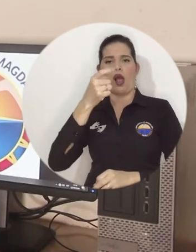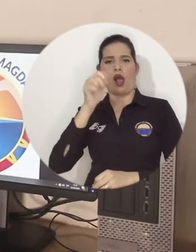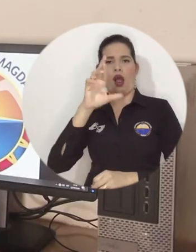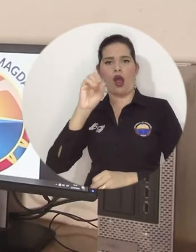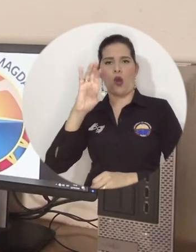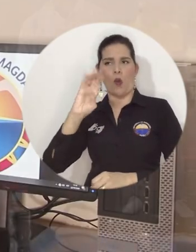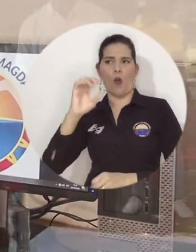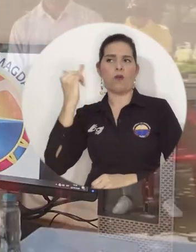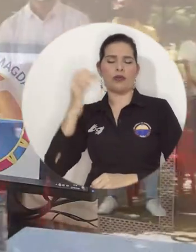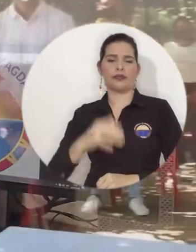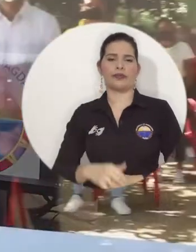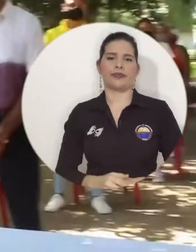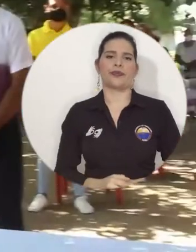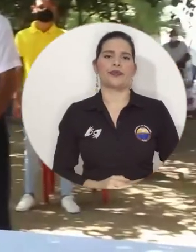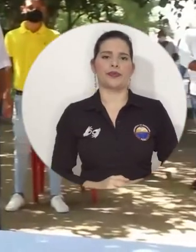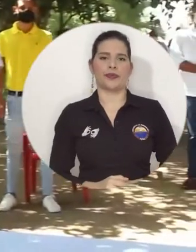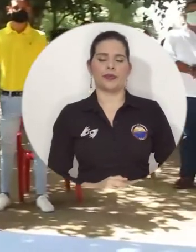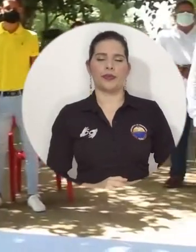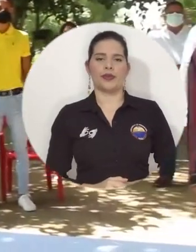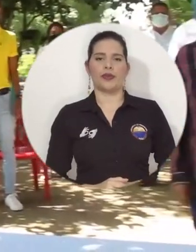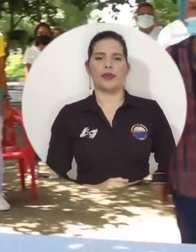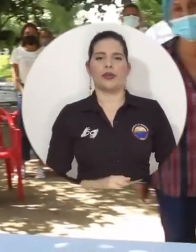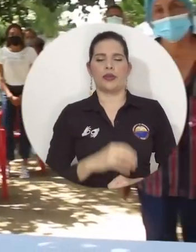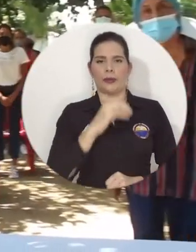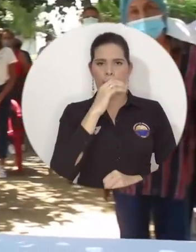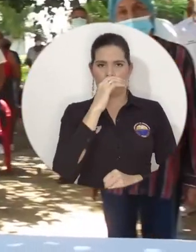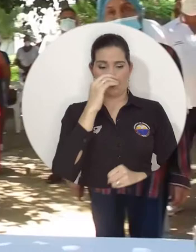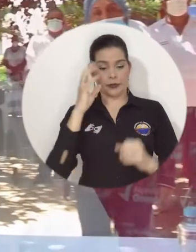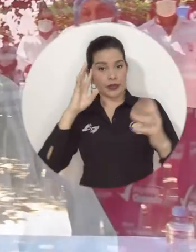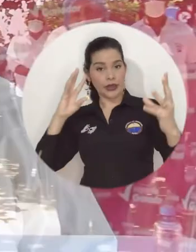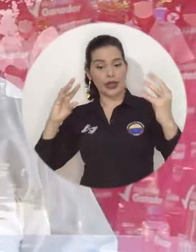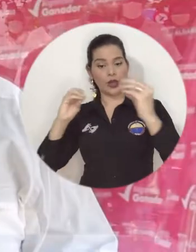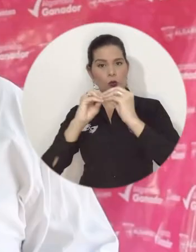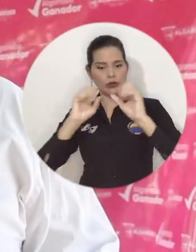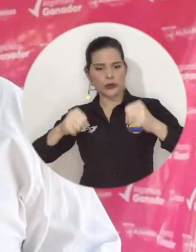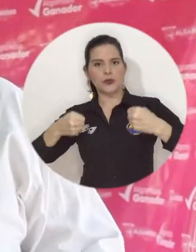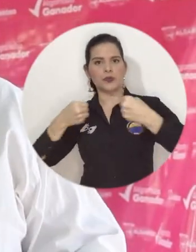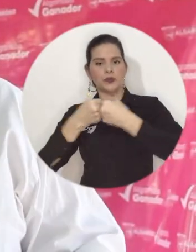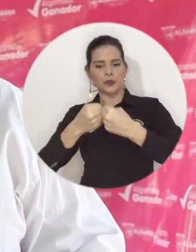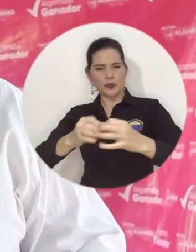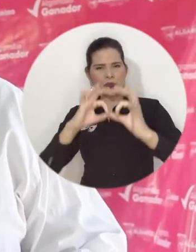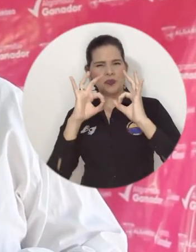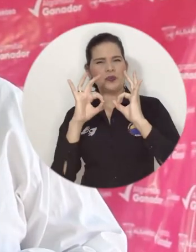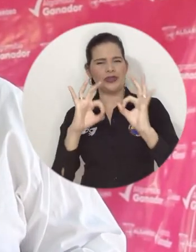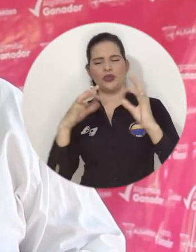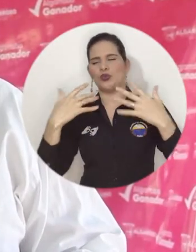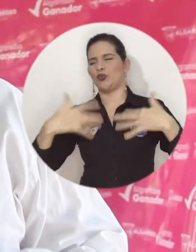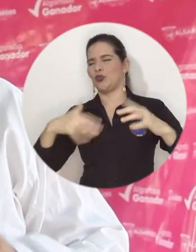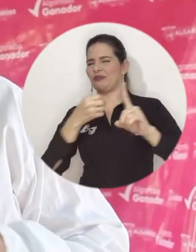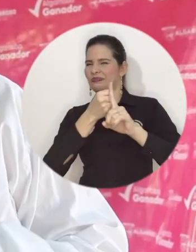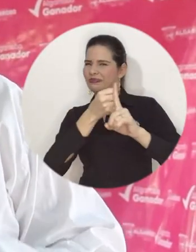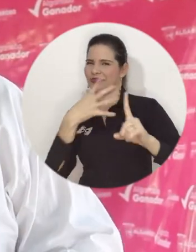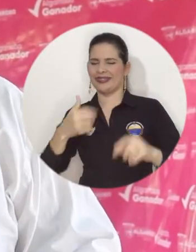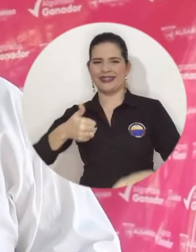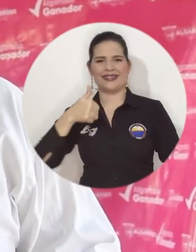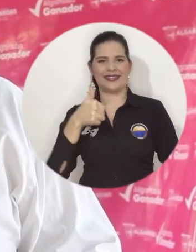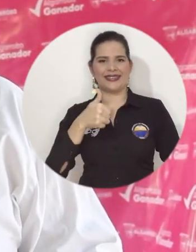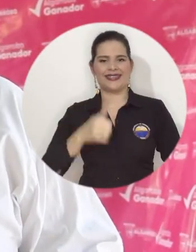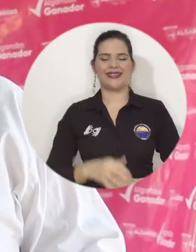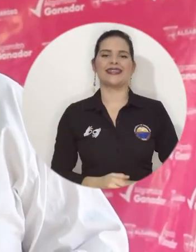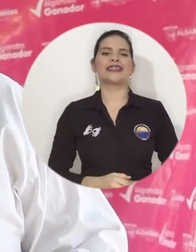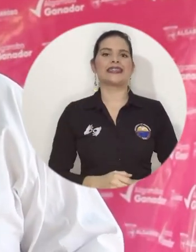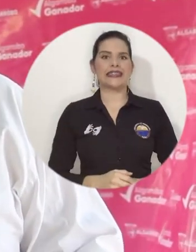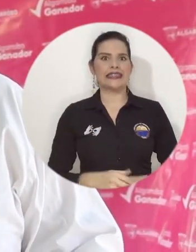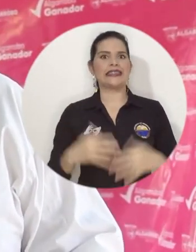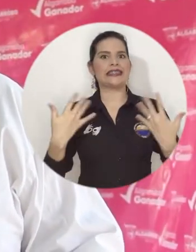y social en el municipio. Porque esto no es solo para los estudiantes de la Universidad